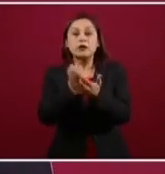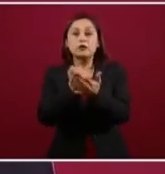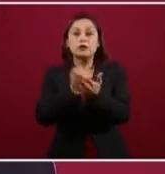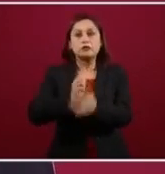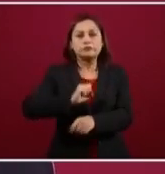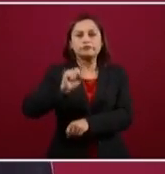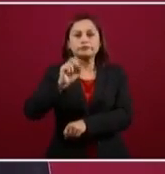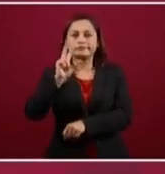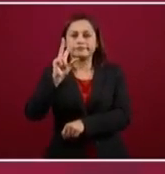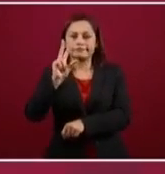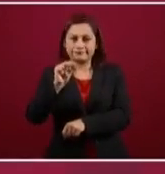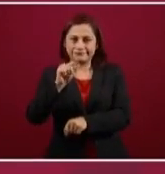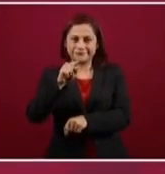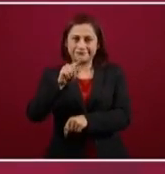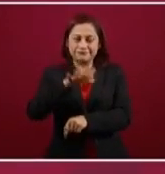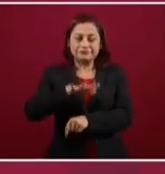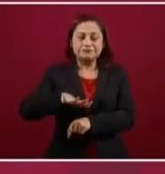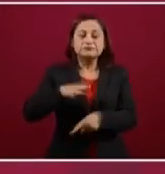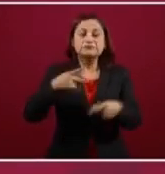porque lo que queremos